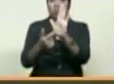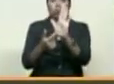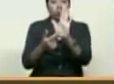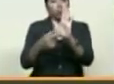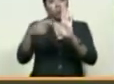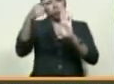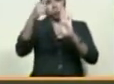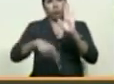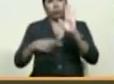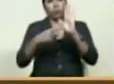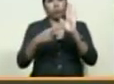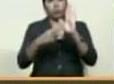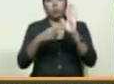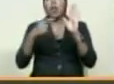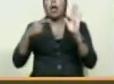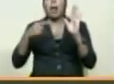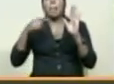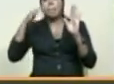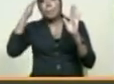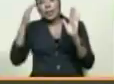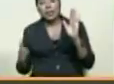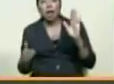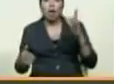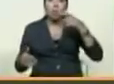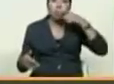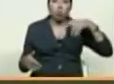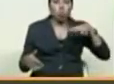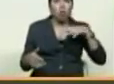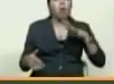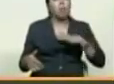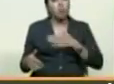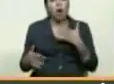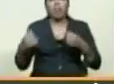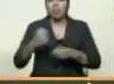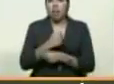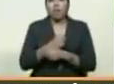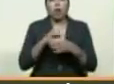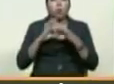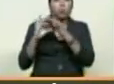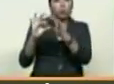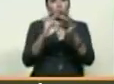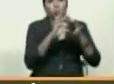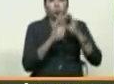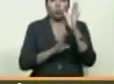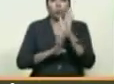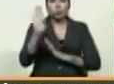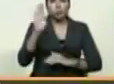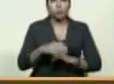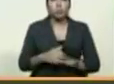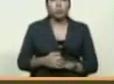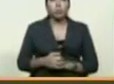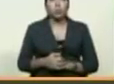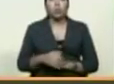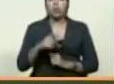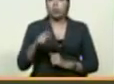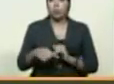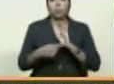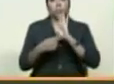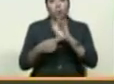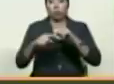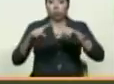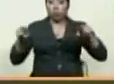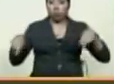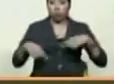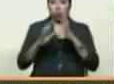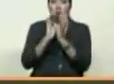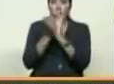claro ejemplo de unión cívico-militar, un claro ejemplo de visión estratégica regional y un claro ejemplo